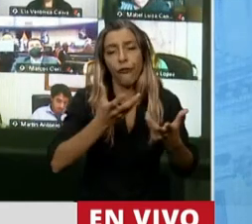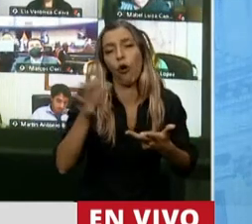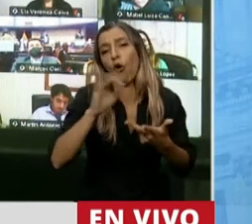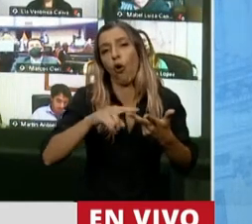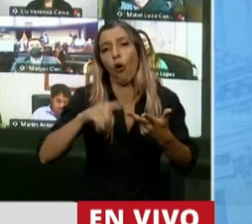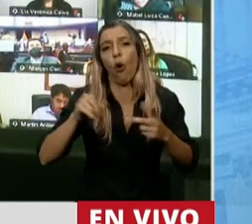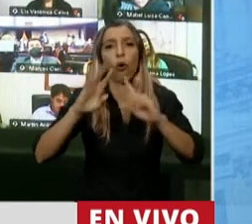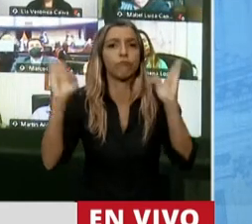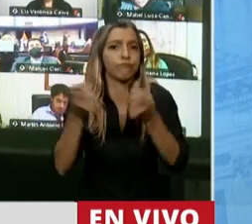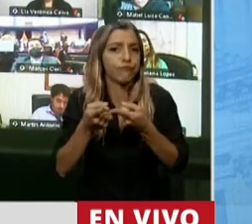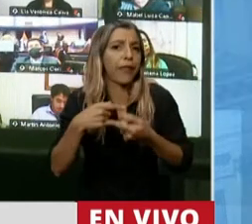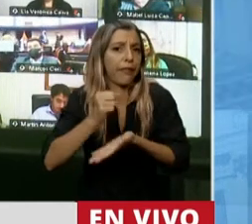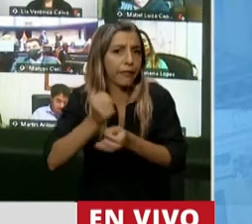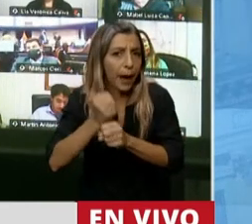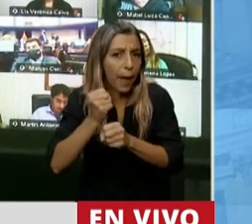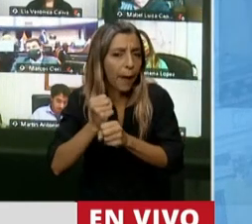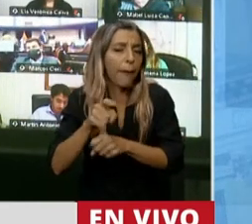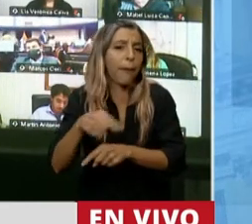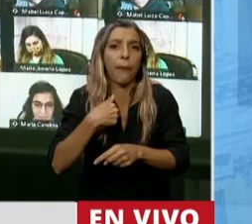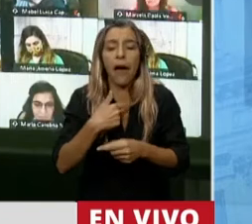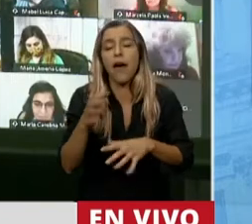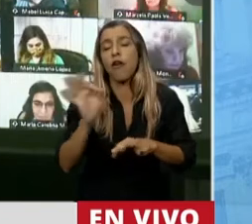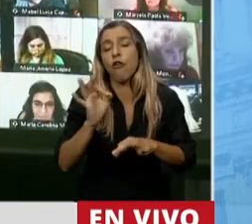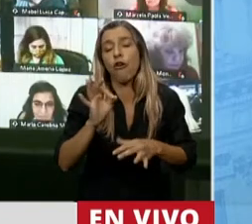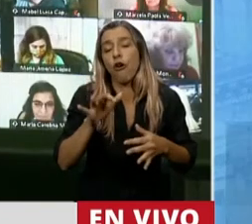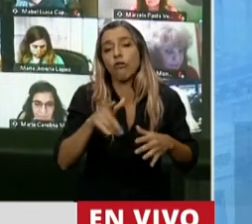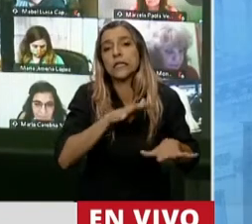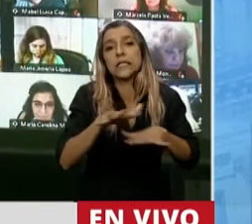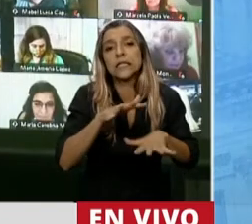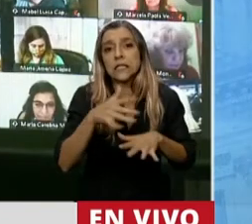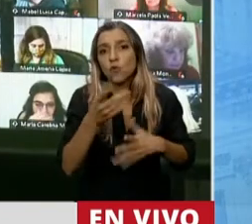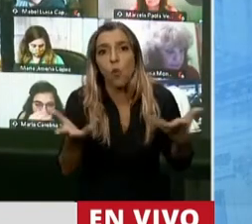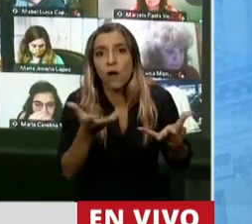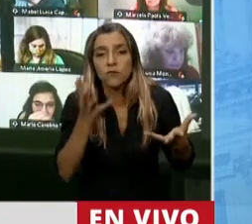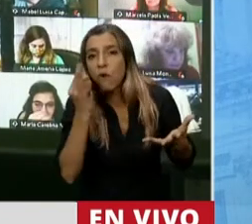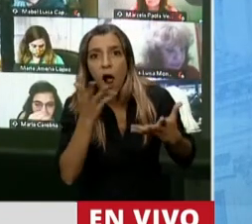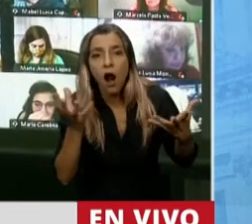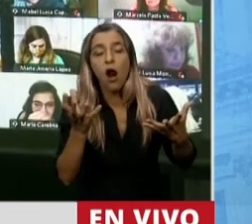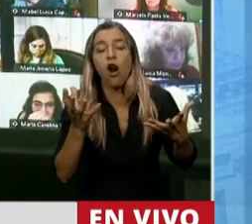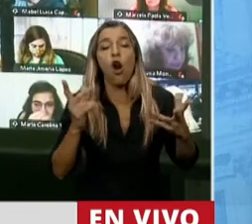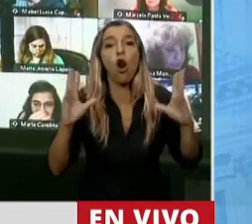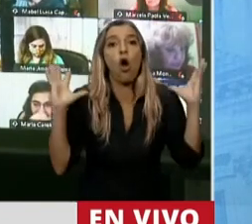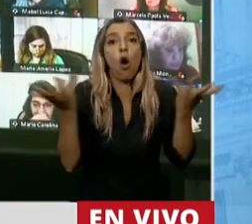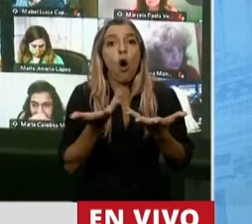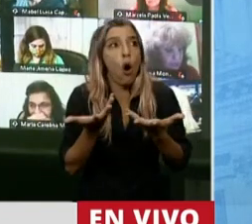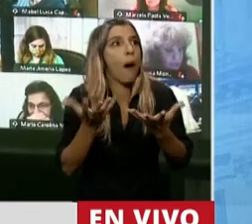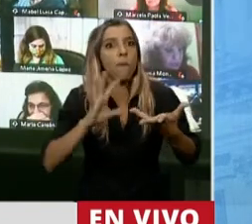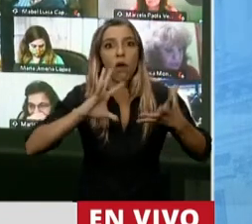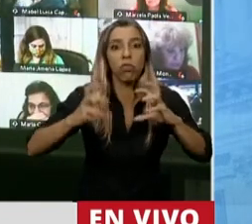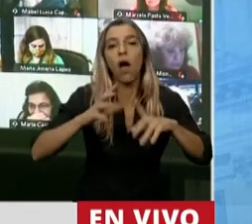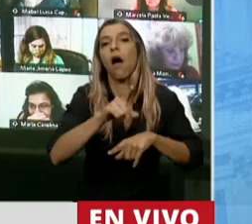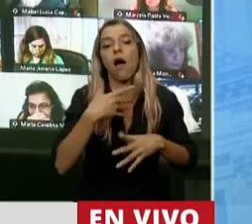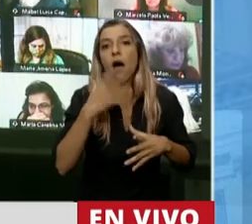o cuando tienen que transitar alguna situación víctimas de esta de estas crisis ambientales que afectan a